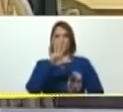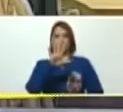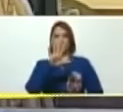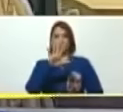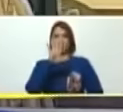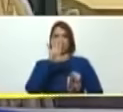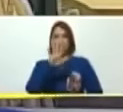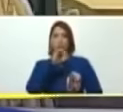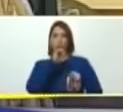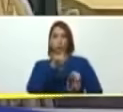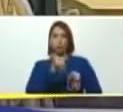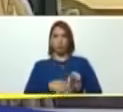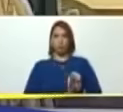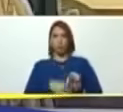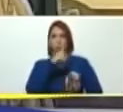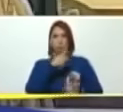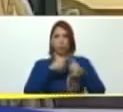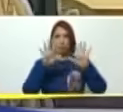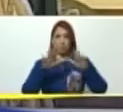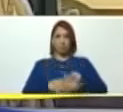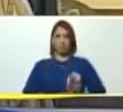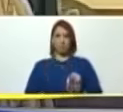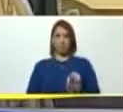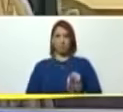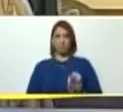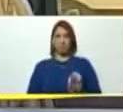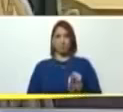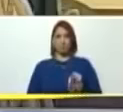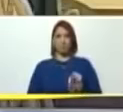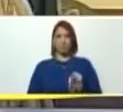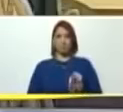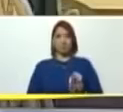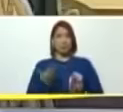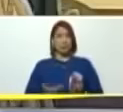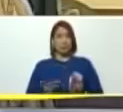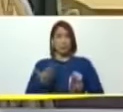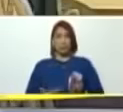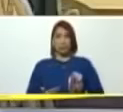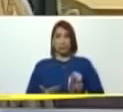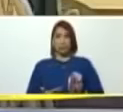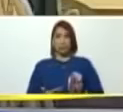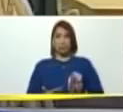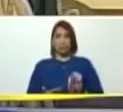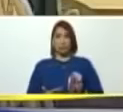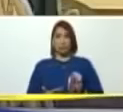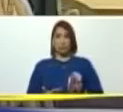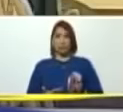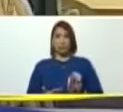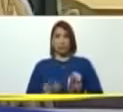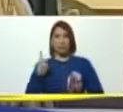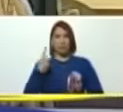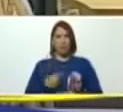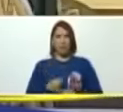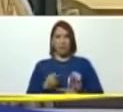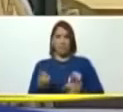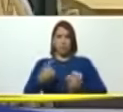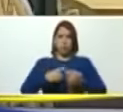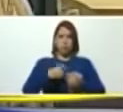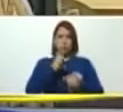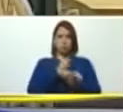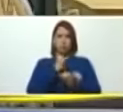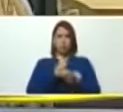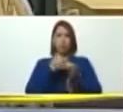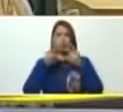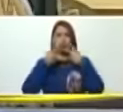Cinco reportes del 1x10. Porque es importante, mira, guindar de esto en las redes sociales y que corra